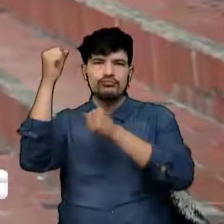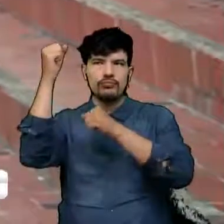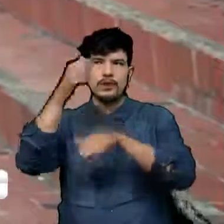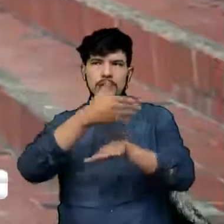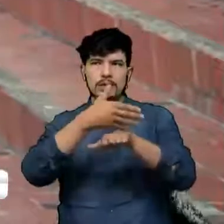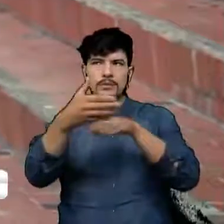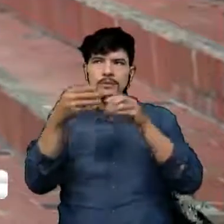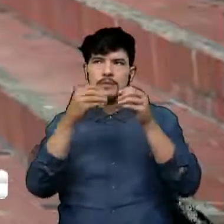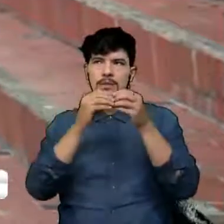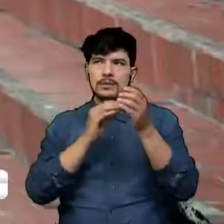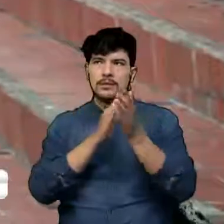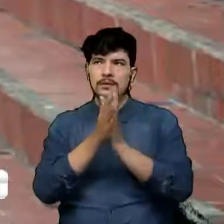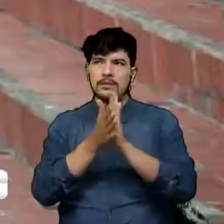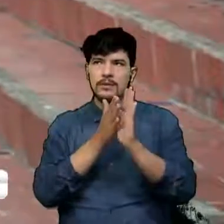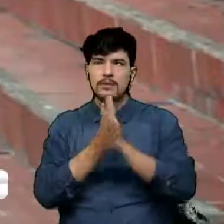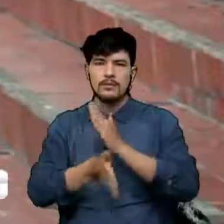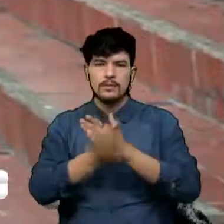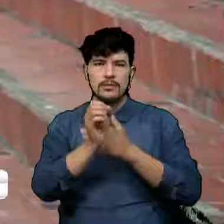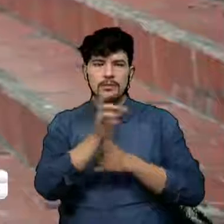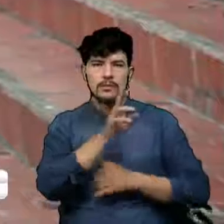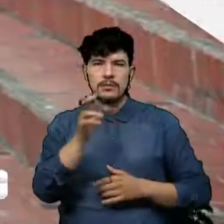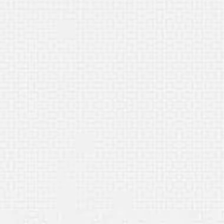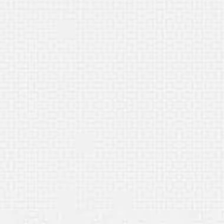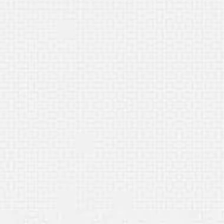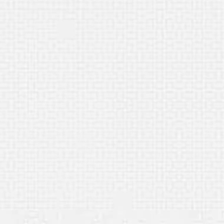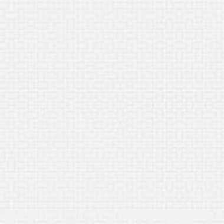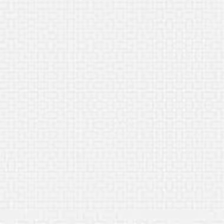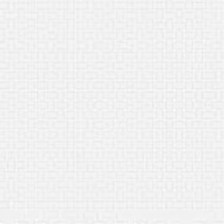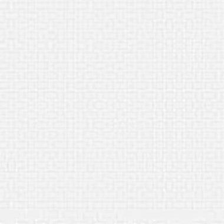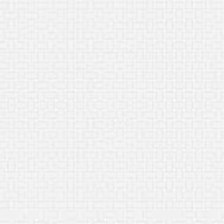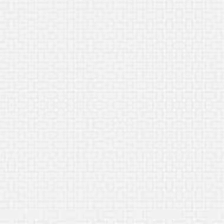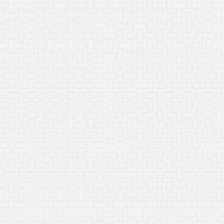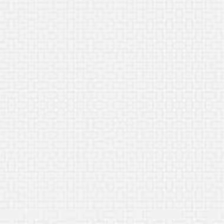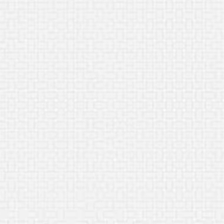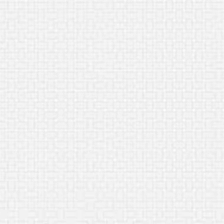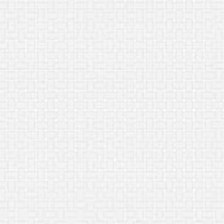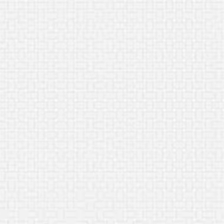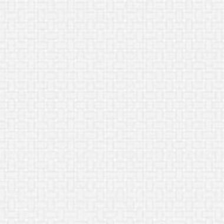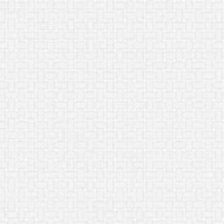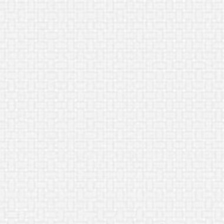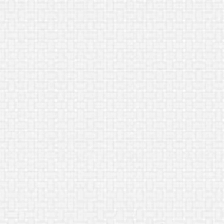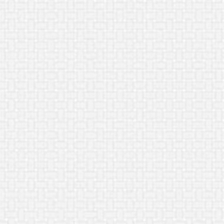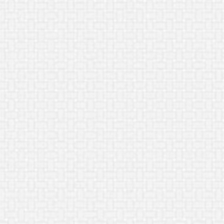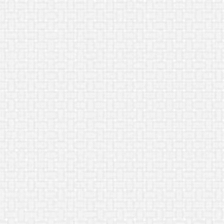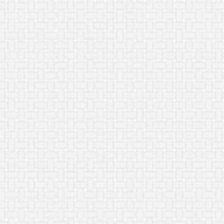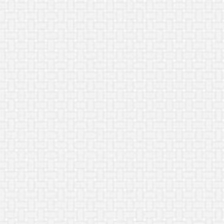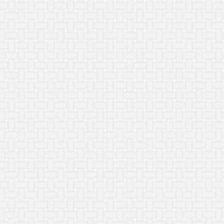Juan Carlos Báez. Les informó Pilar Velázquez para Oriente Noticias. Canaltro.com